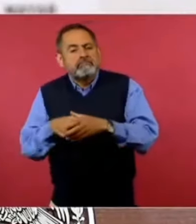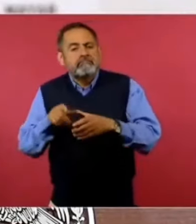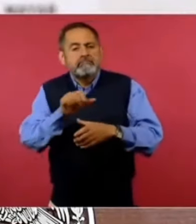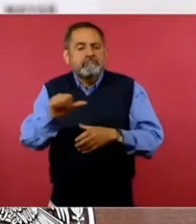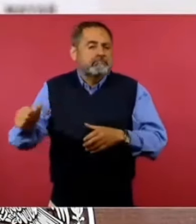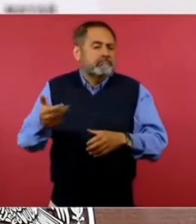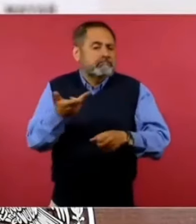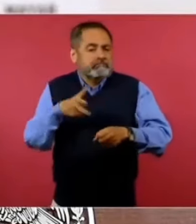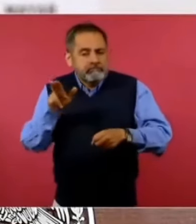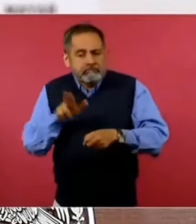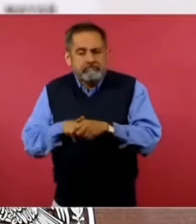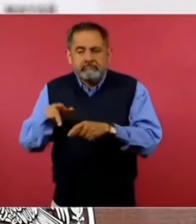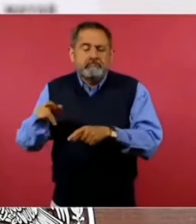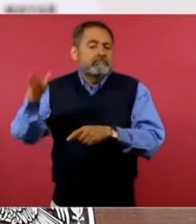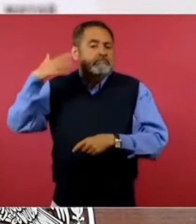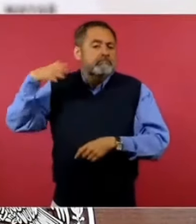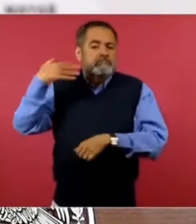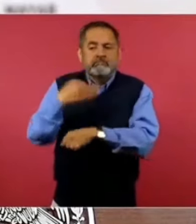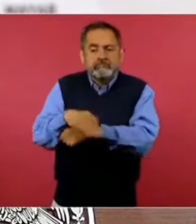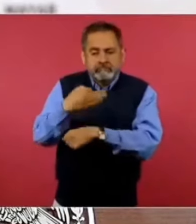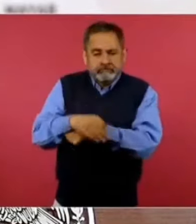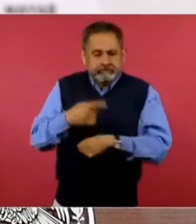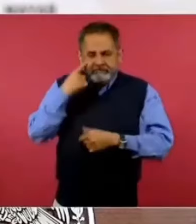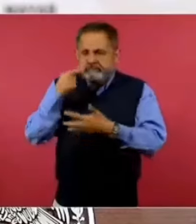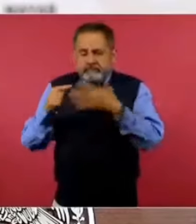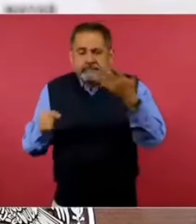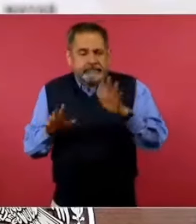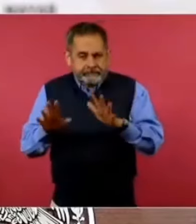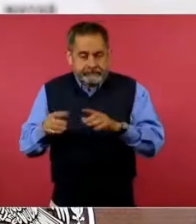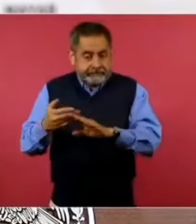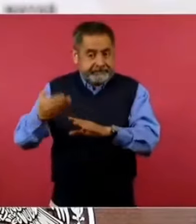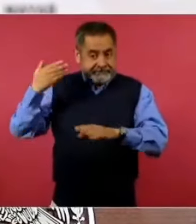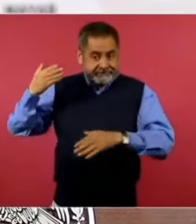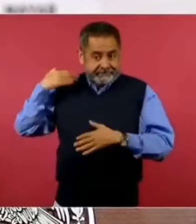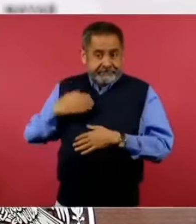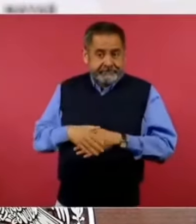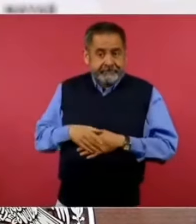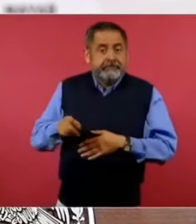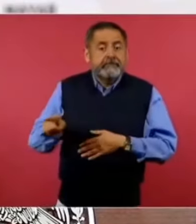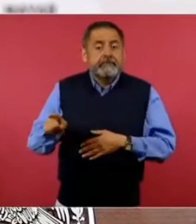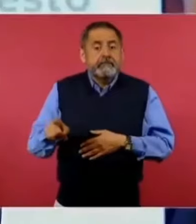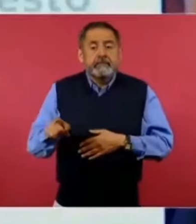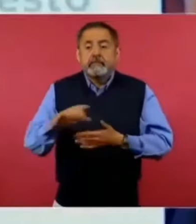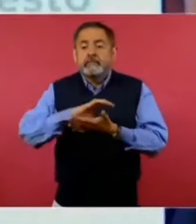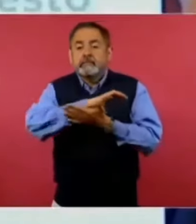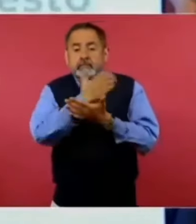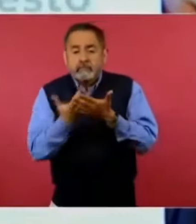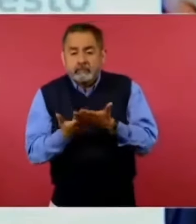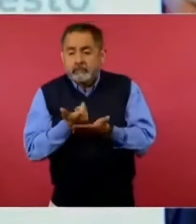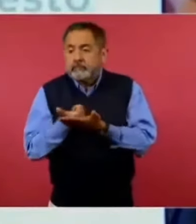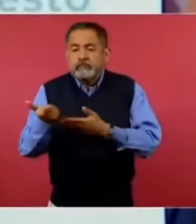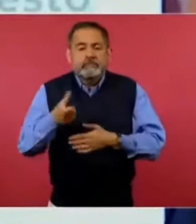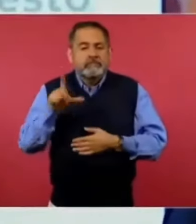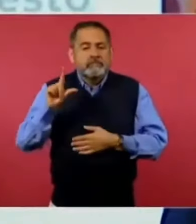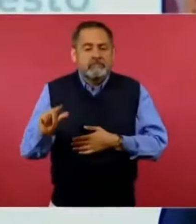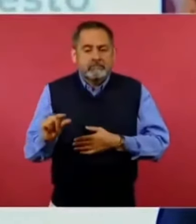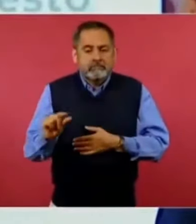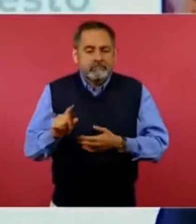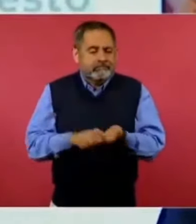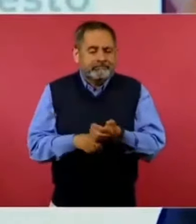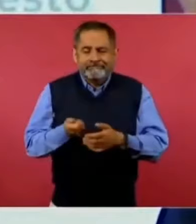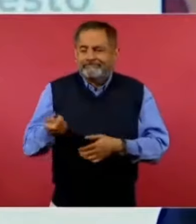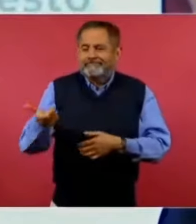tiene la que tenía las siguientes características primero tenía salarios eh contratos precarios Qué significa un contrato